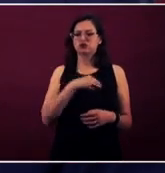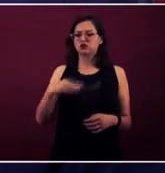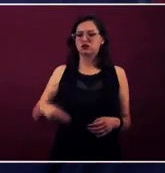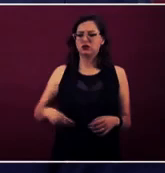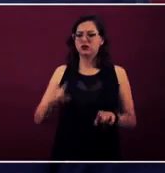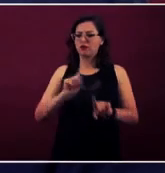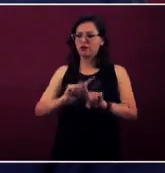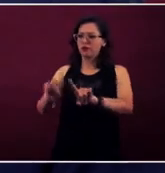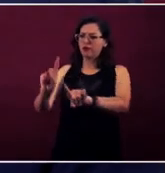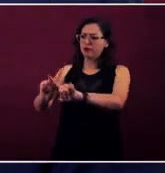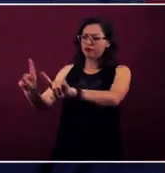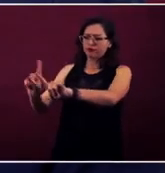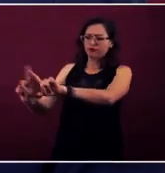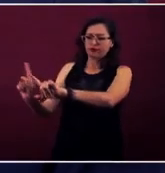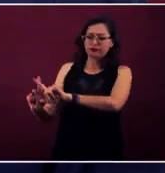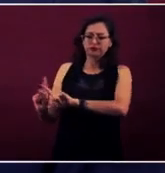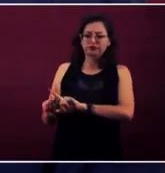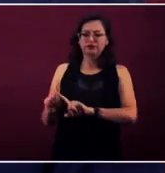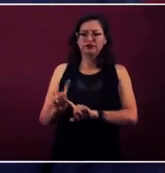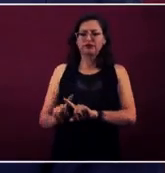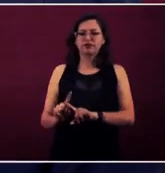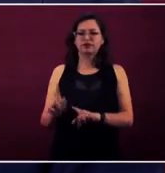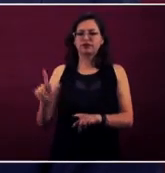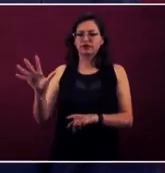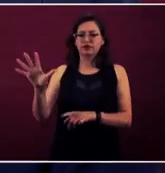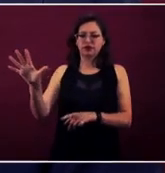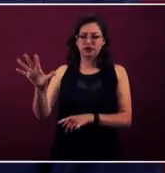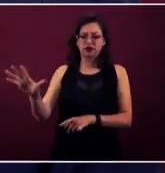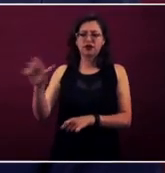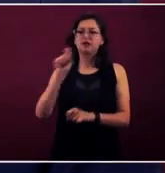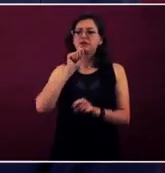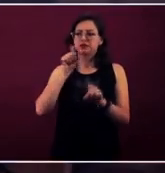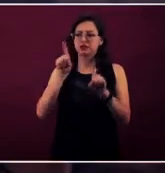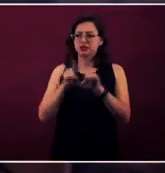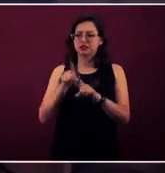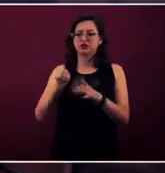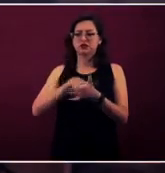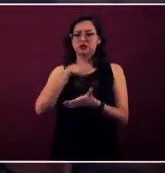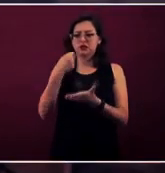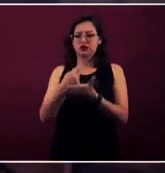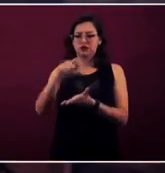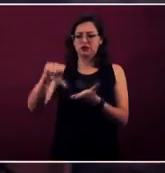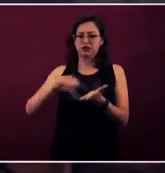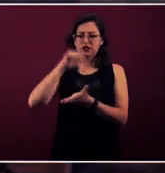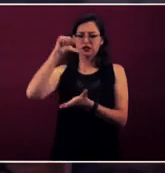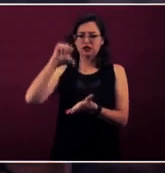y lo que es el centro del estado de Tamaulipas,